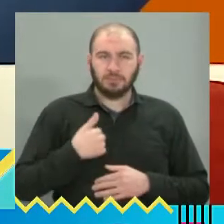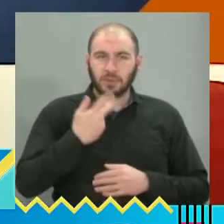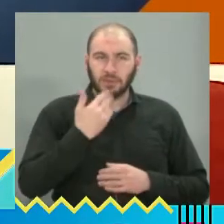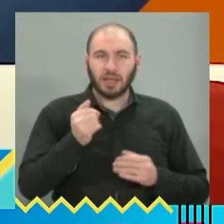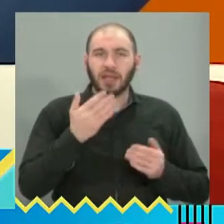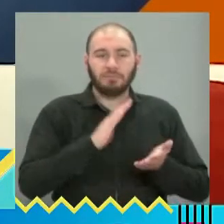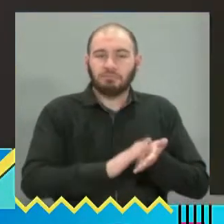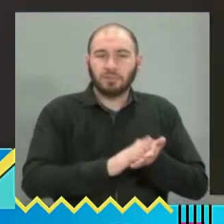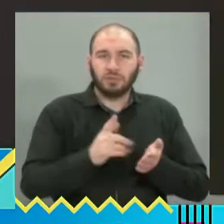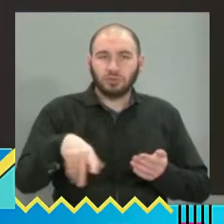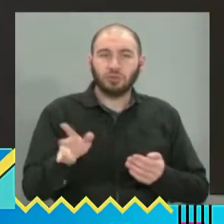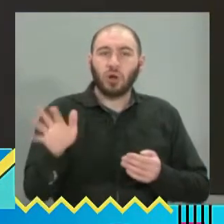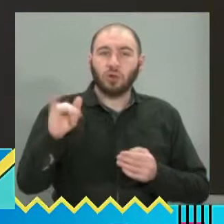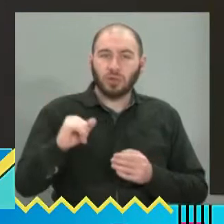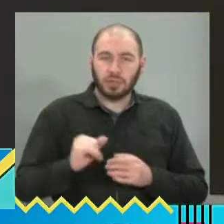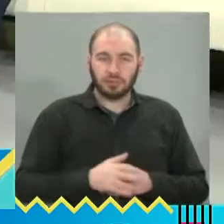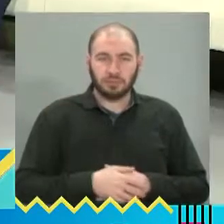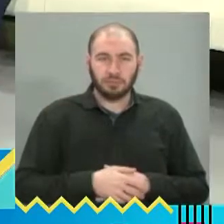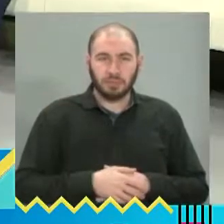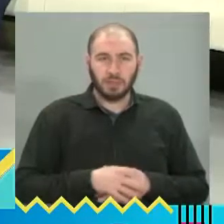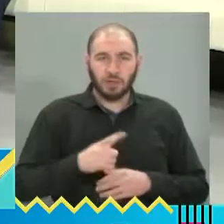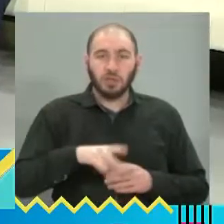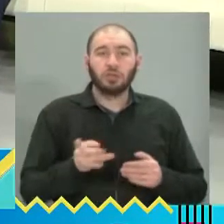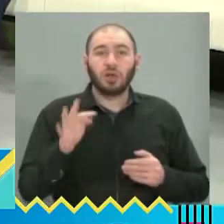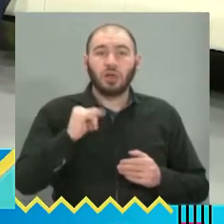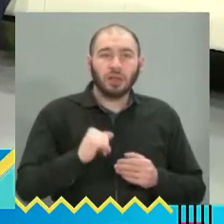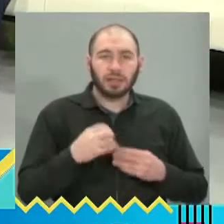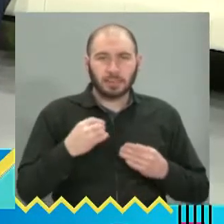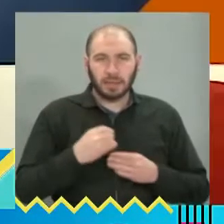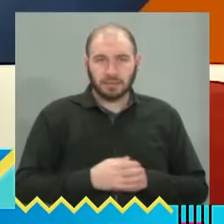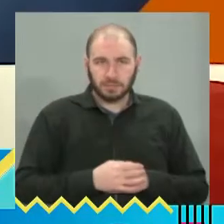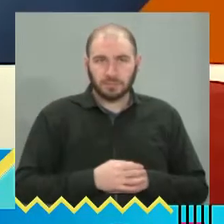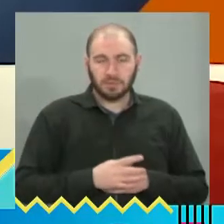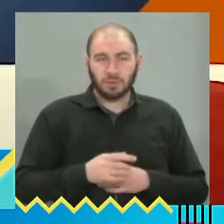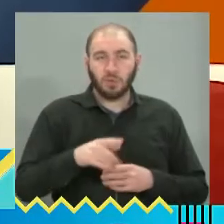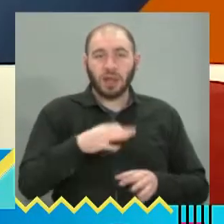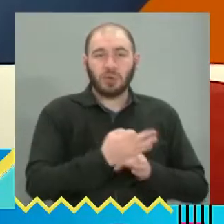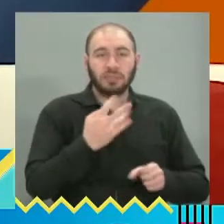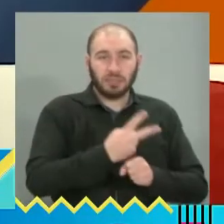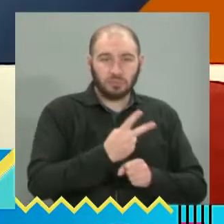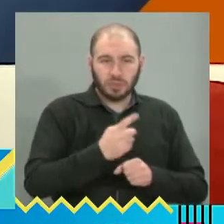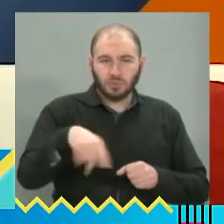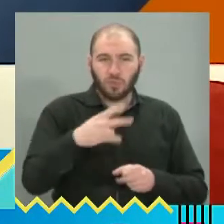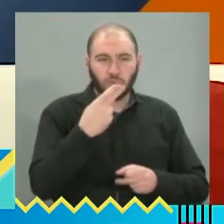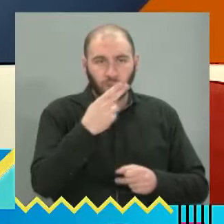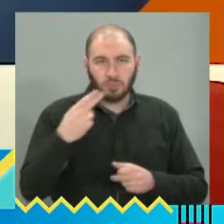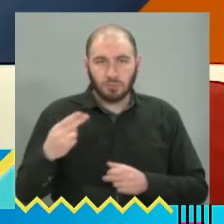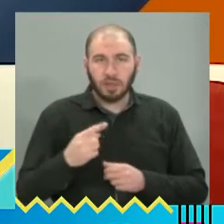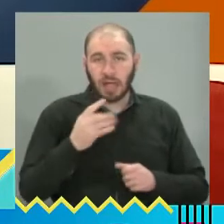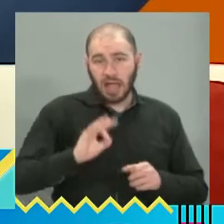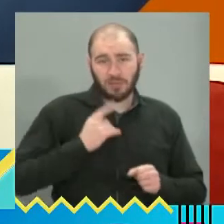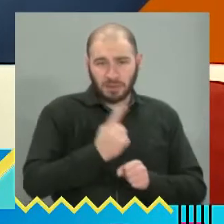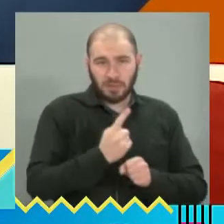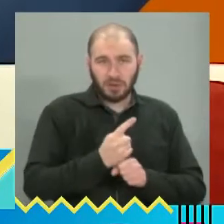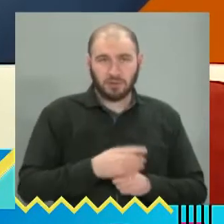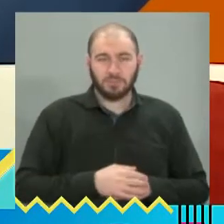hablar de la realidad, de lo que vemos todos los días. Lo que vemos todos los días es que pasamos por los colegios secundarios y los chicos están fumando desde el primer año.